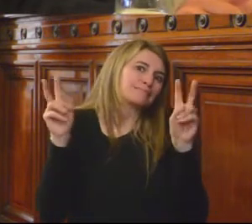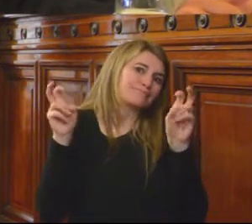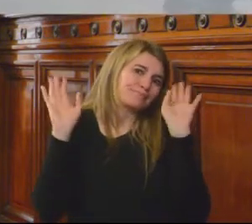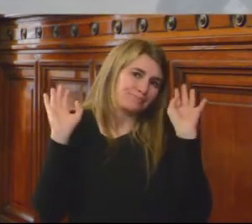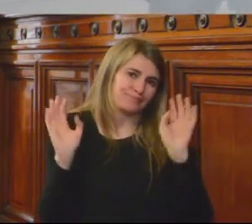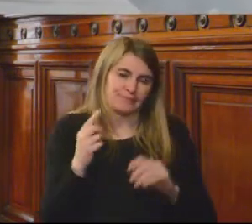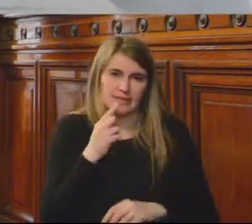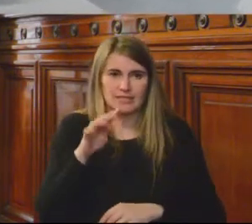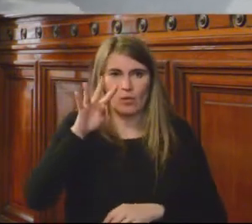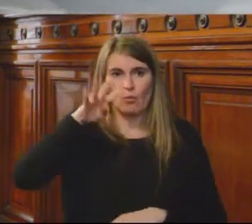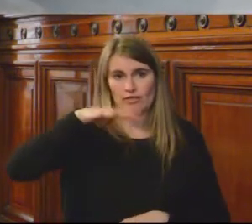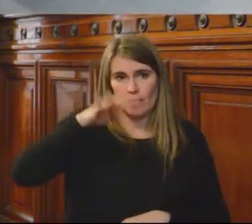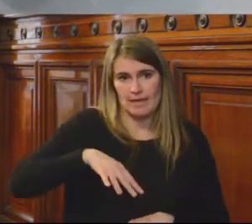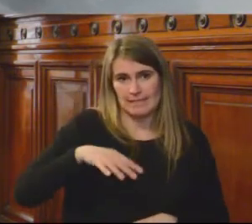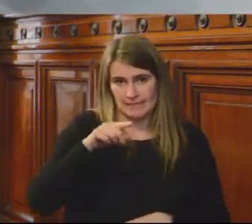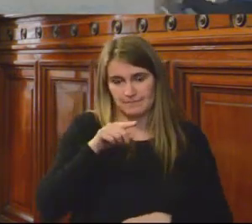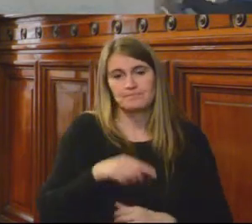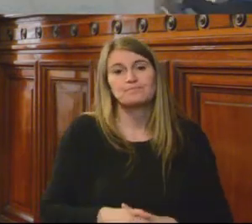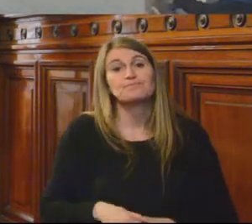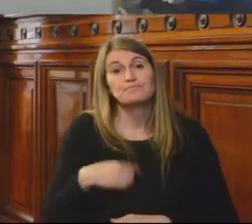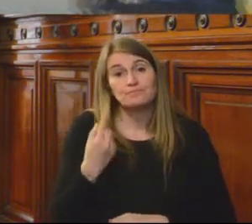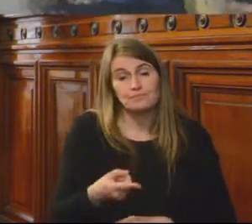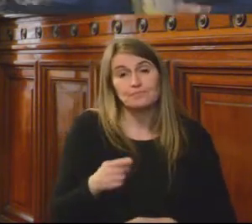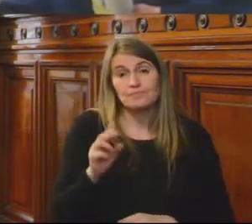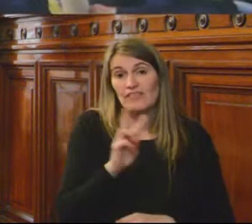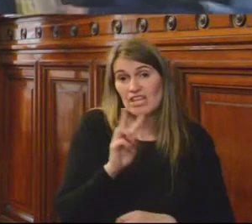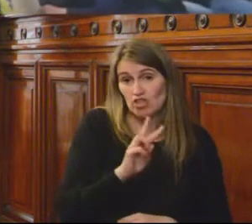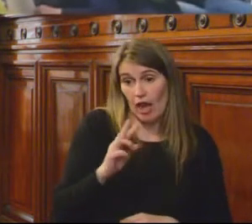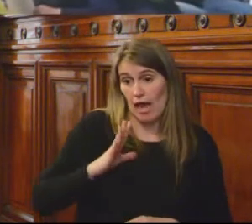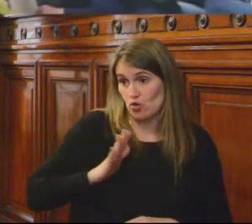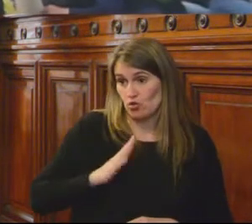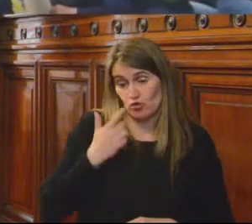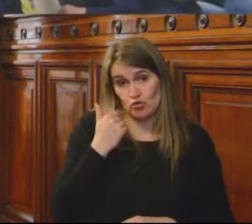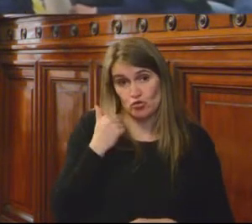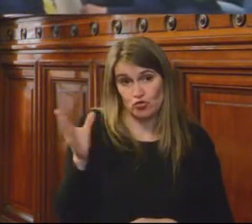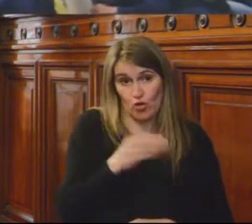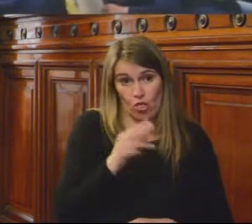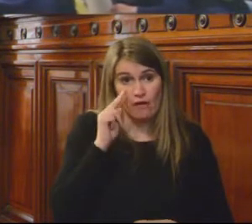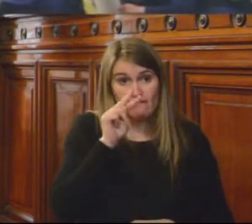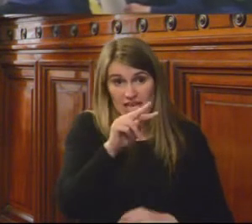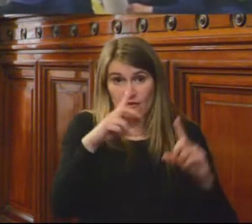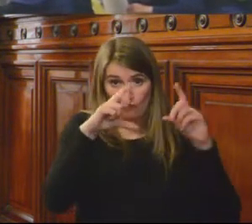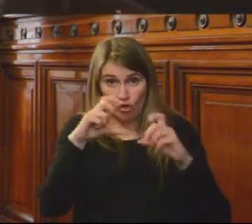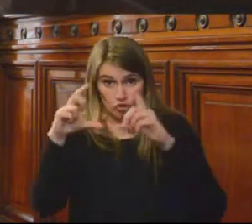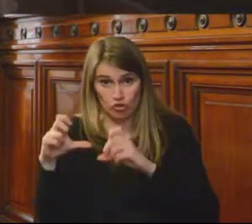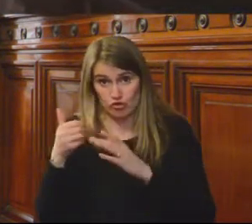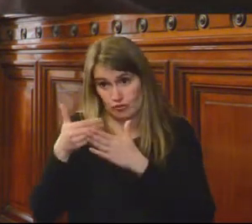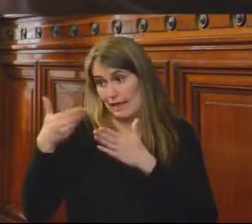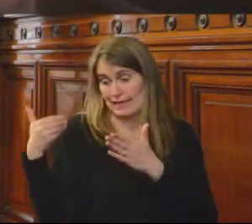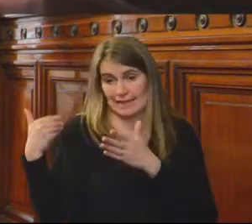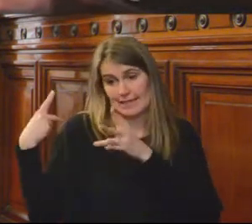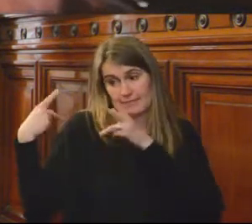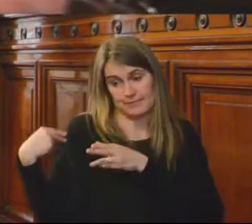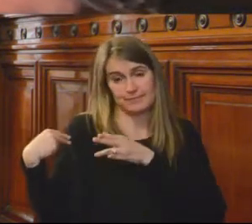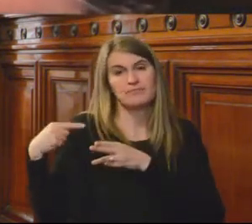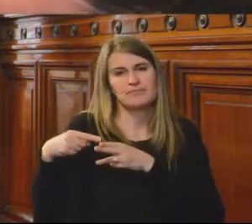país durante 4 meses. No obstante, lo que vivimos los venezolanos y las venezolanas, como lo prueban esas fotografías, en el periodo antes indicado, se